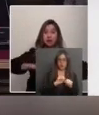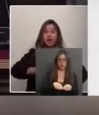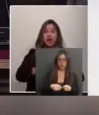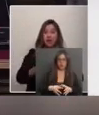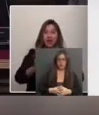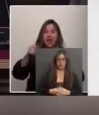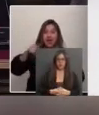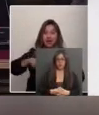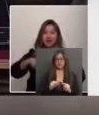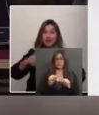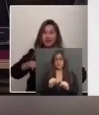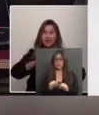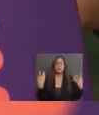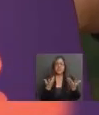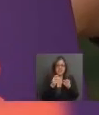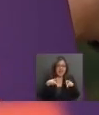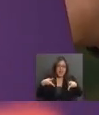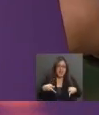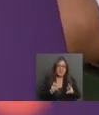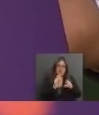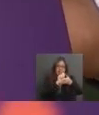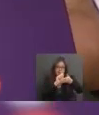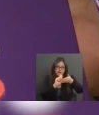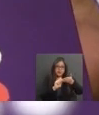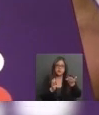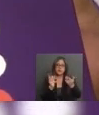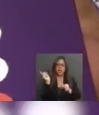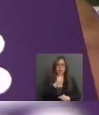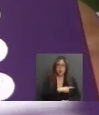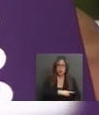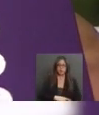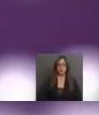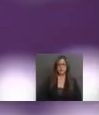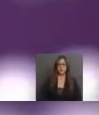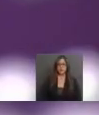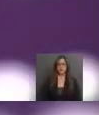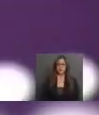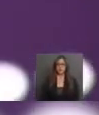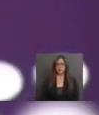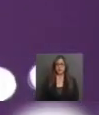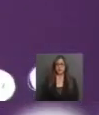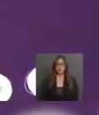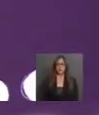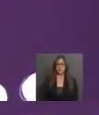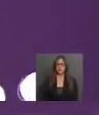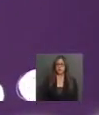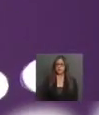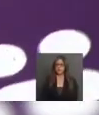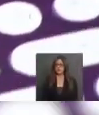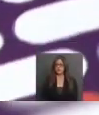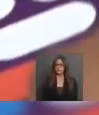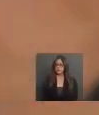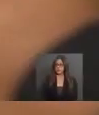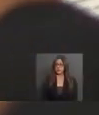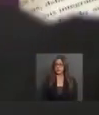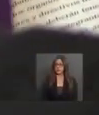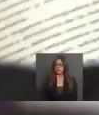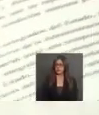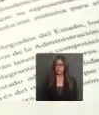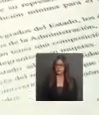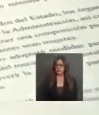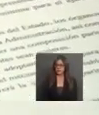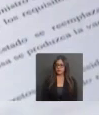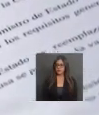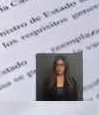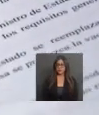decía. Libertad de elegir, igualdad ante la ley, pero sin un asidero en la parte más como económica o como operativa. Entonces, eran